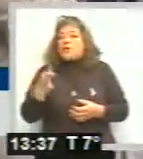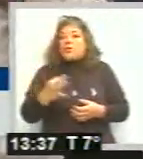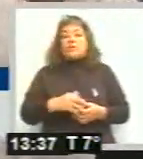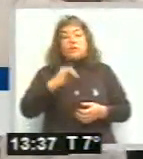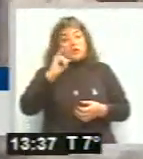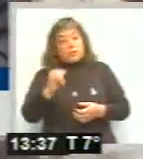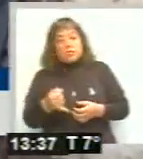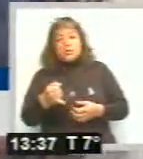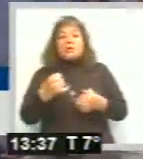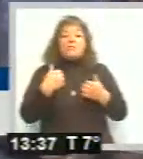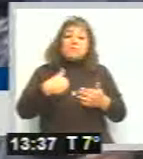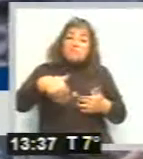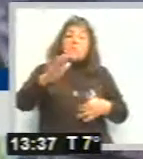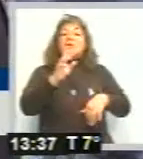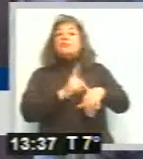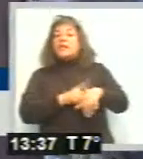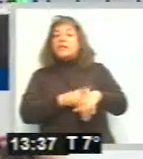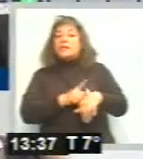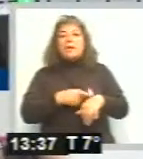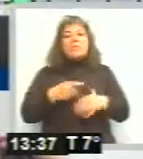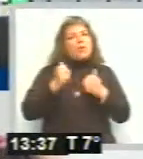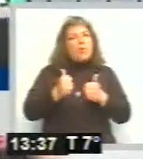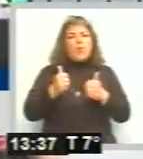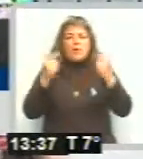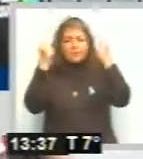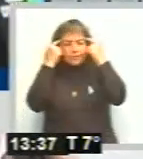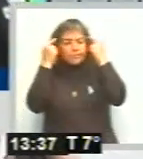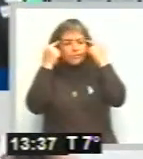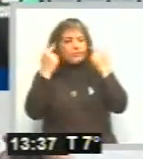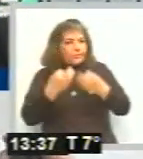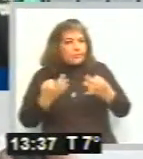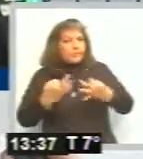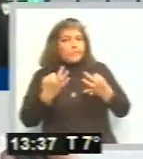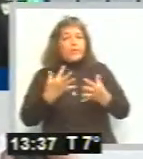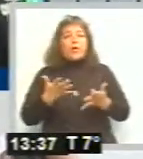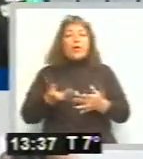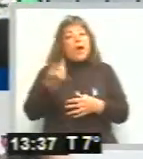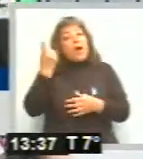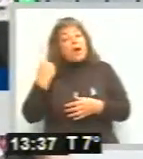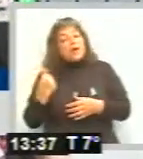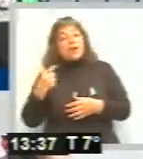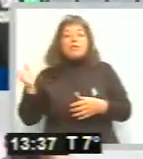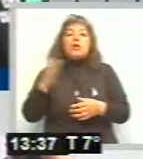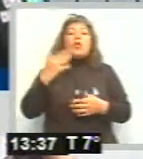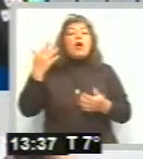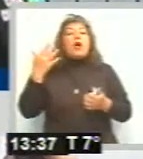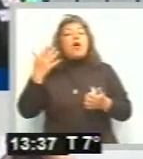veces pasa el tiempo y es bueno refrescarlo, ¿no? Así que ayer tuvimos toda una